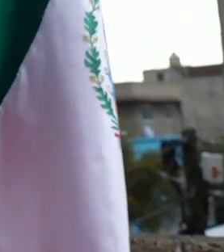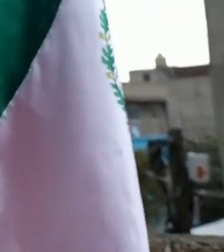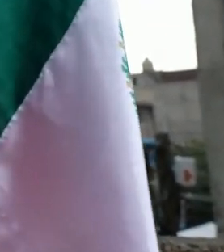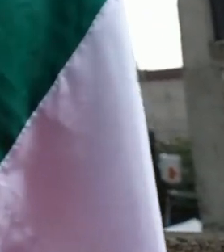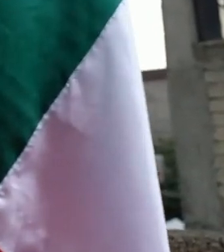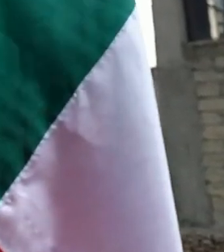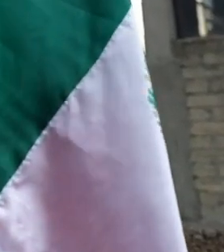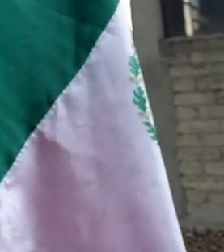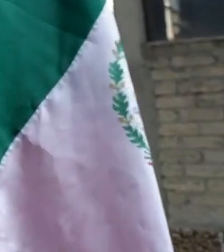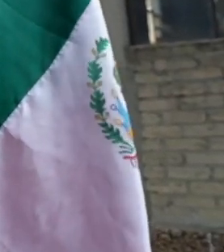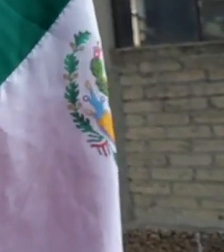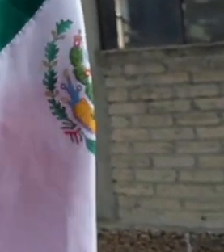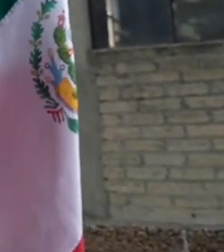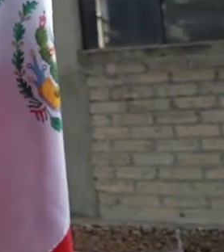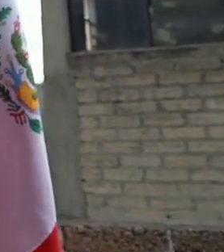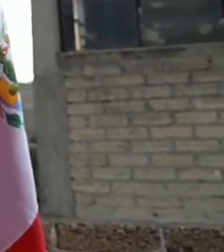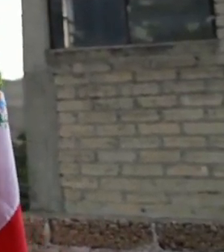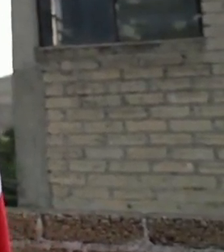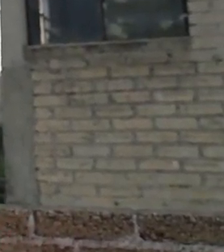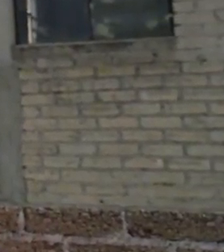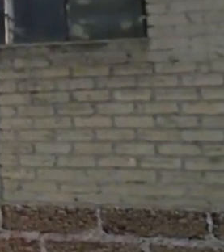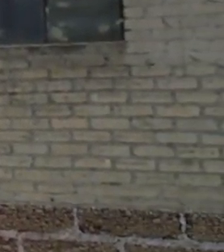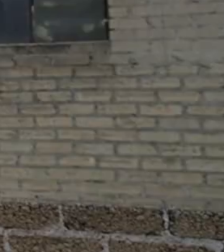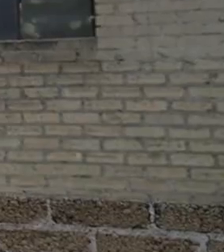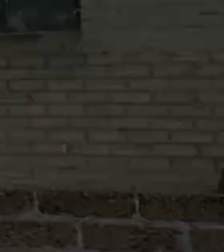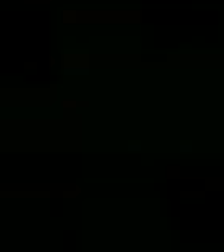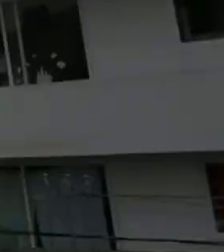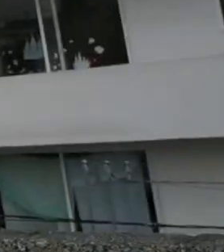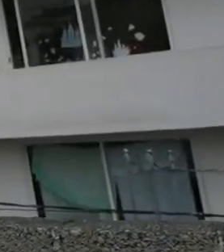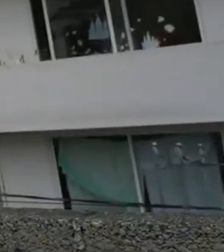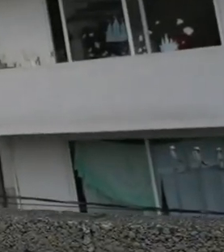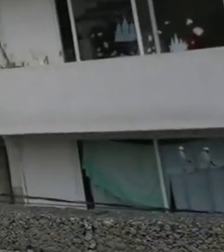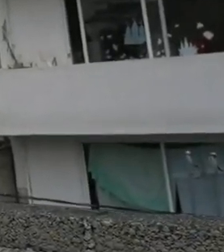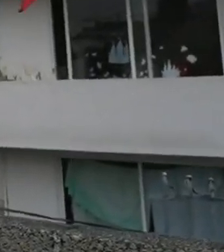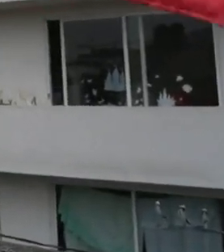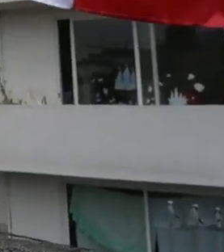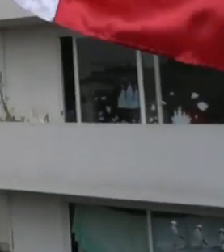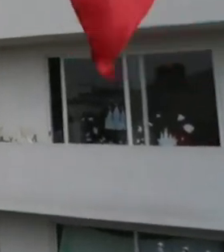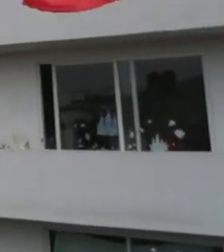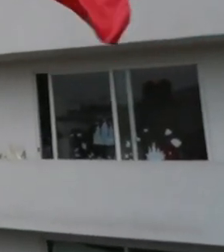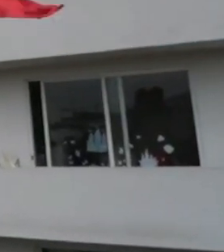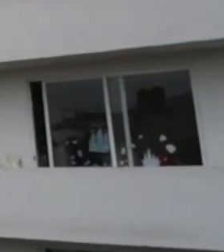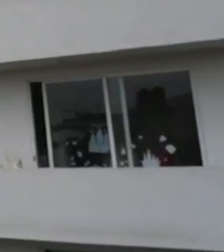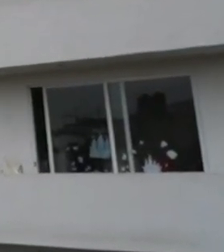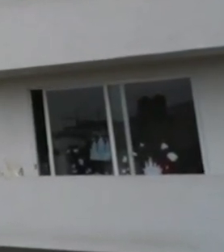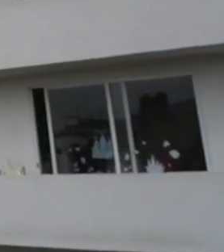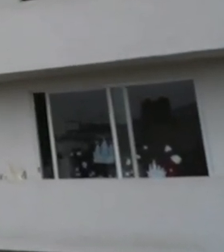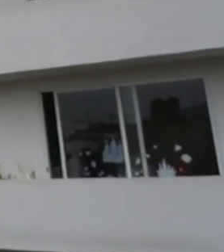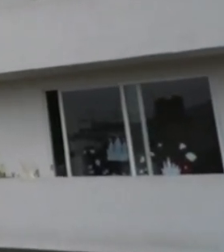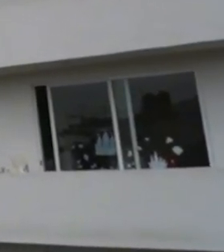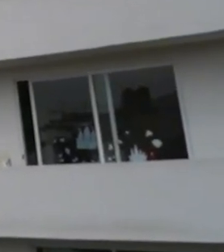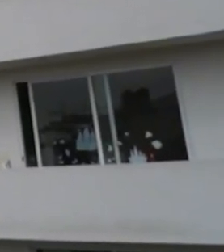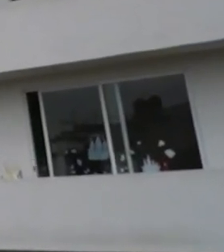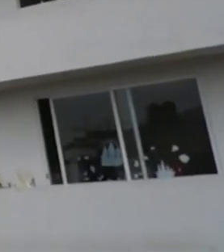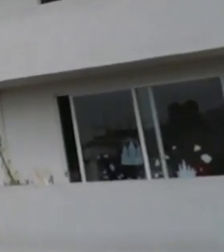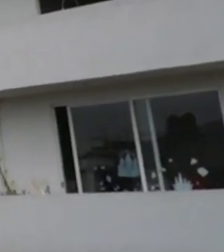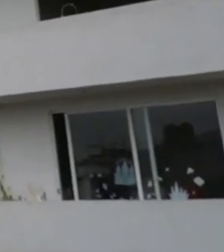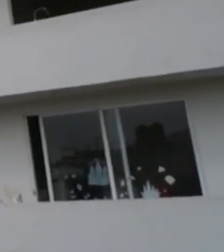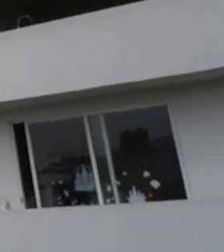¡Viva la grandeza cultural de México! ¡Viva México!